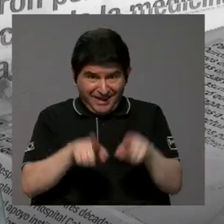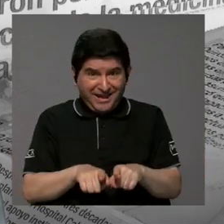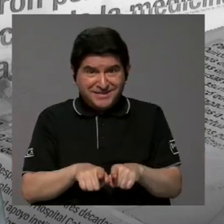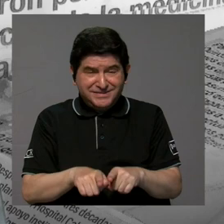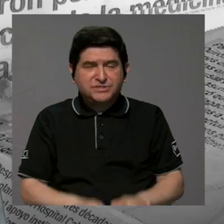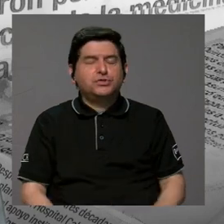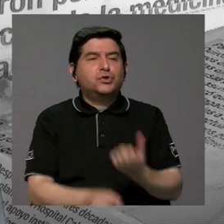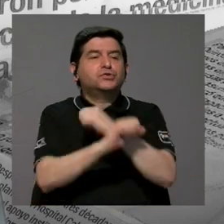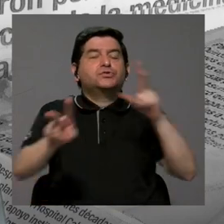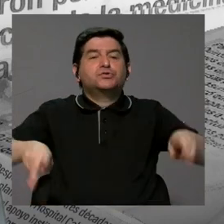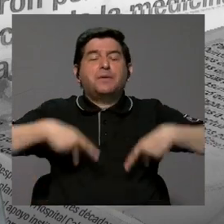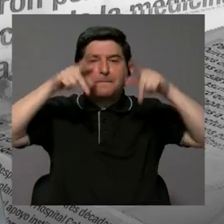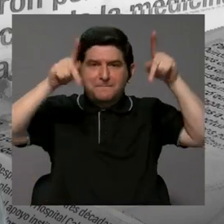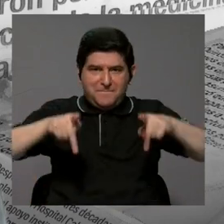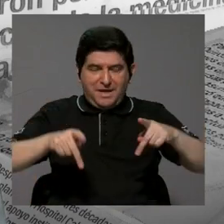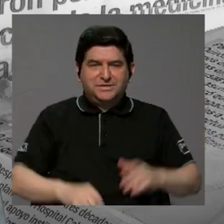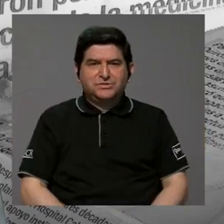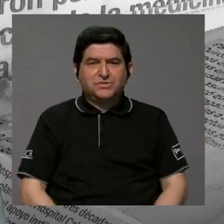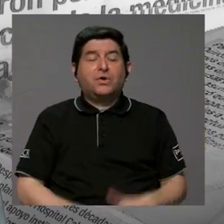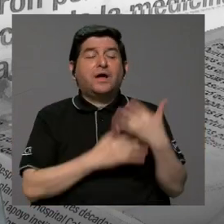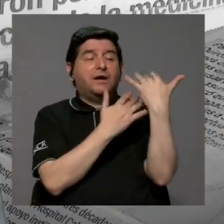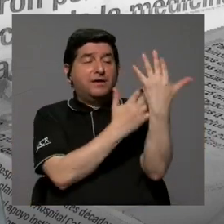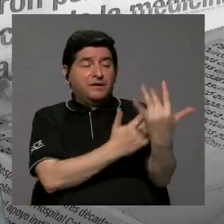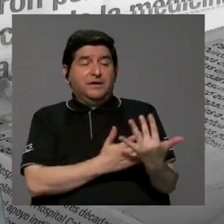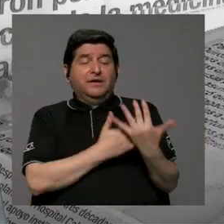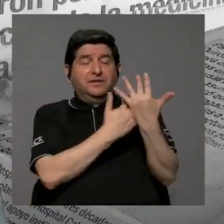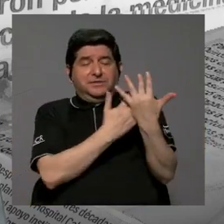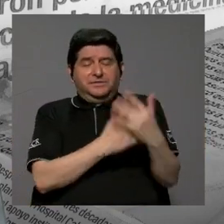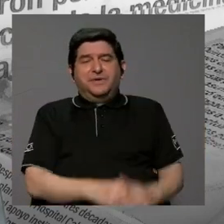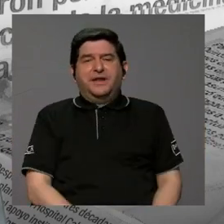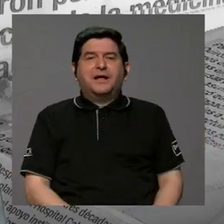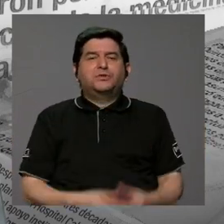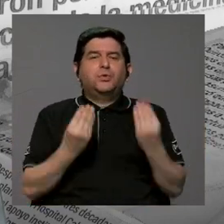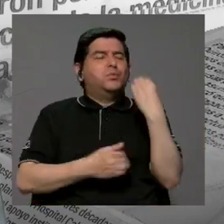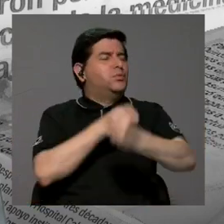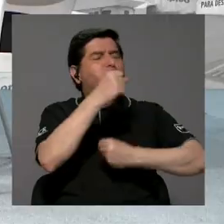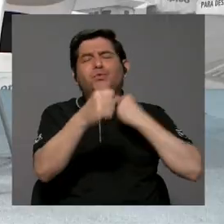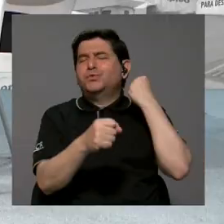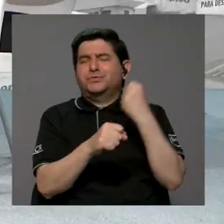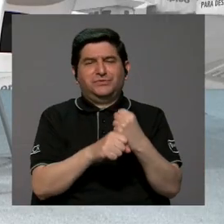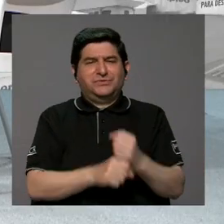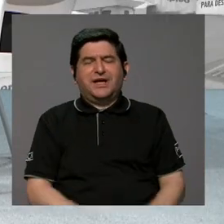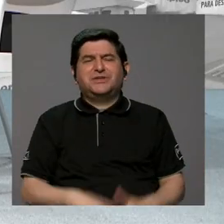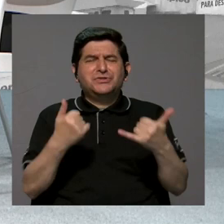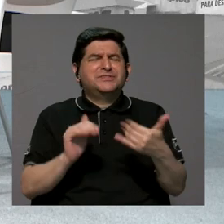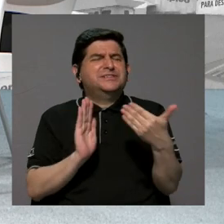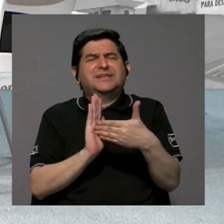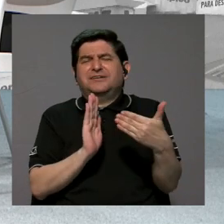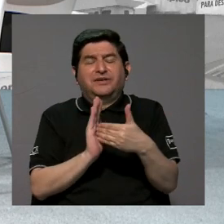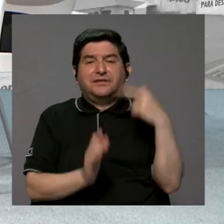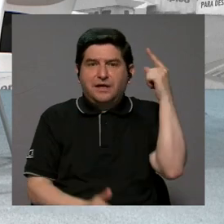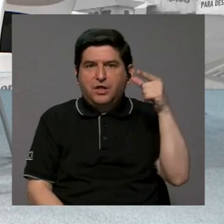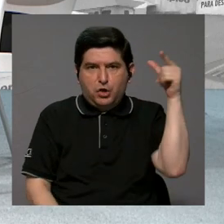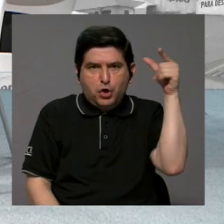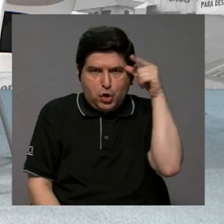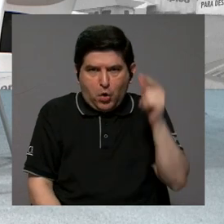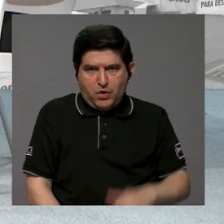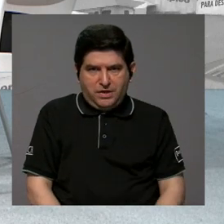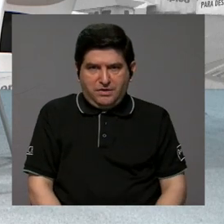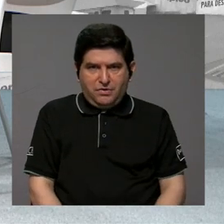la sobrevida para un paciente que ha estado en espera durante muchos años, que está muy deteriorado, obviamente